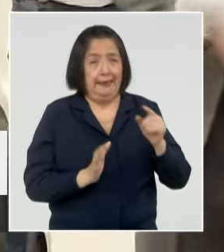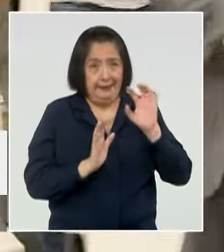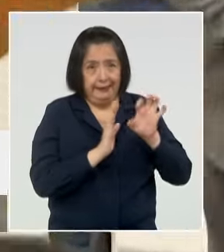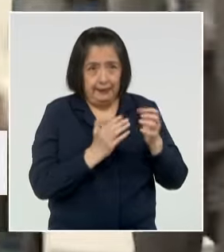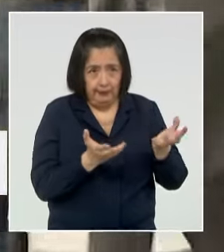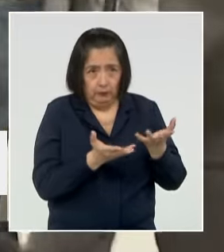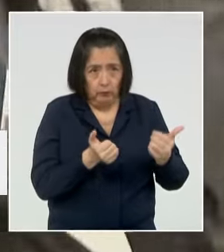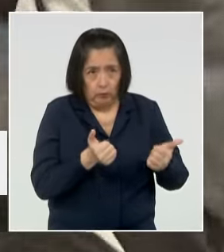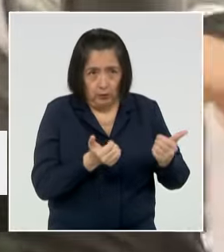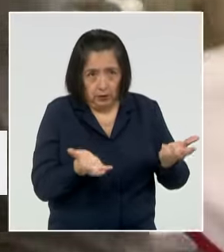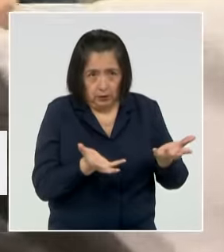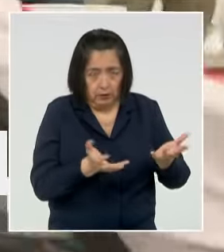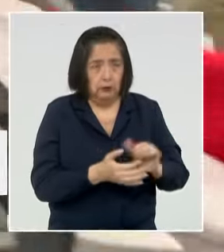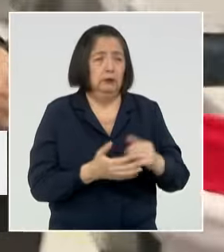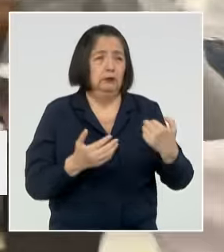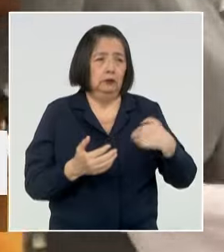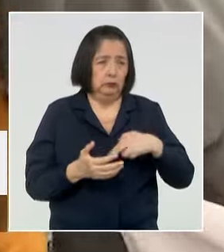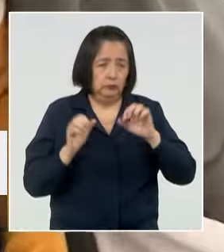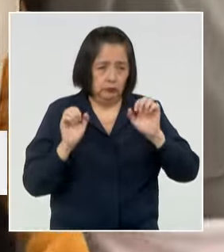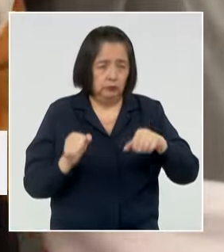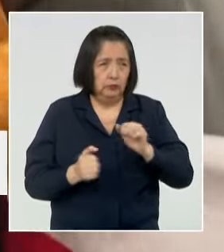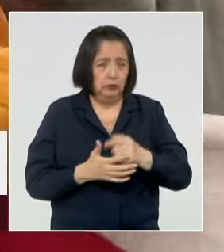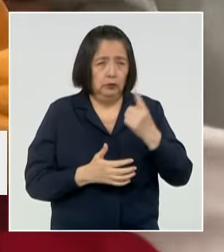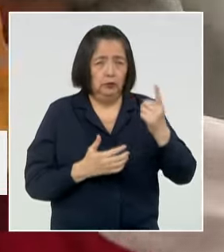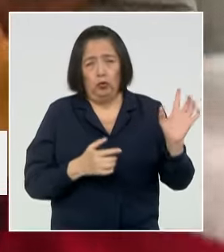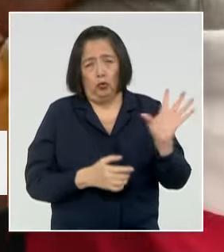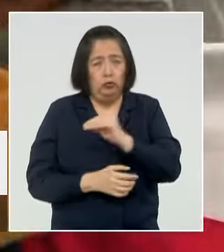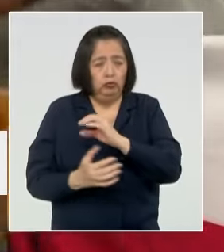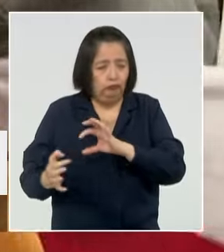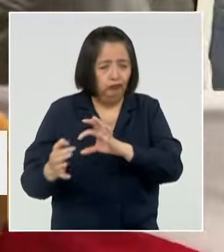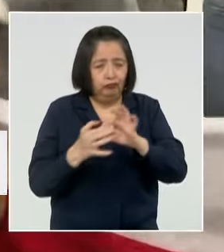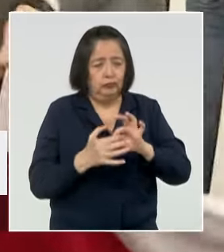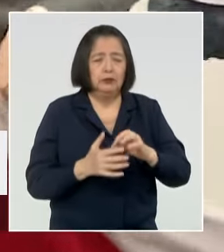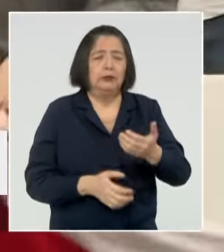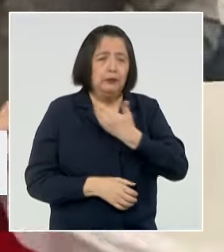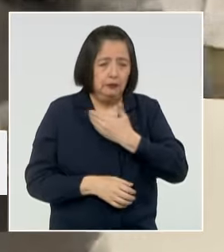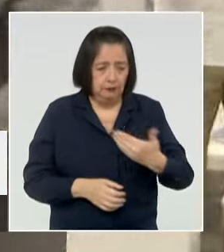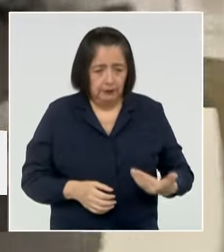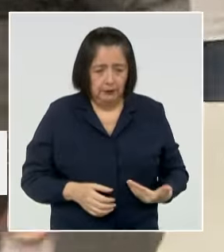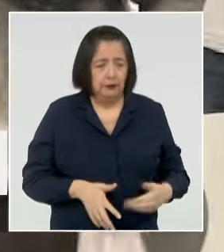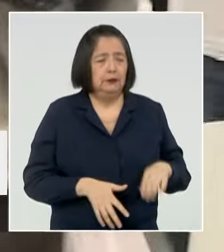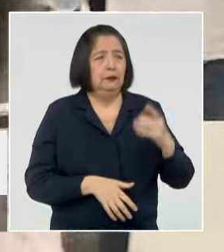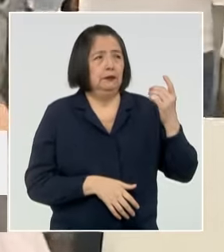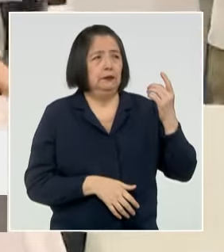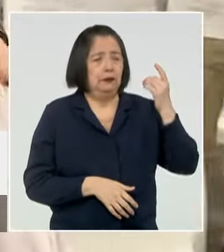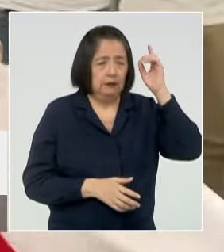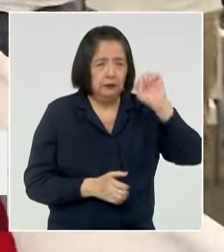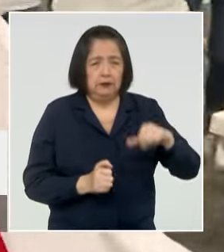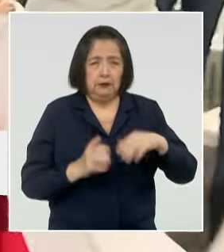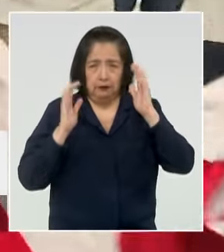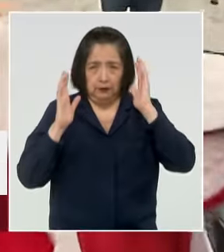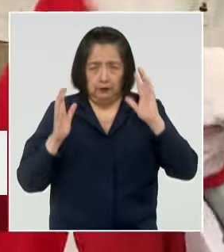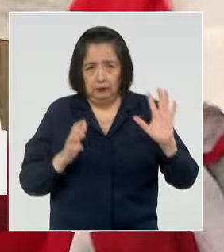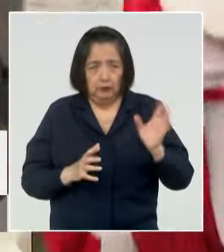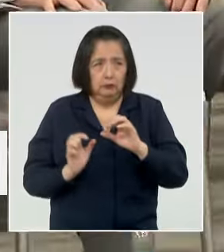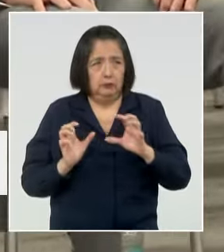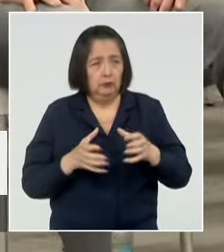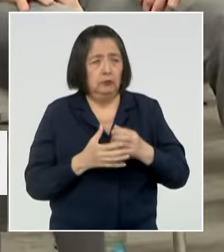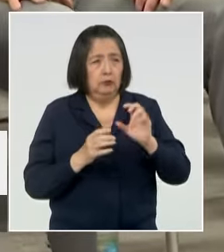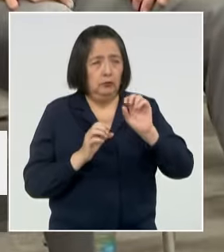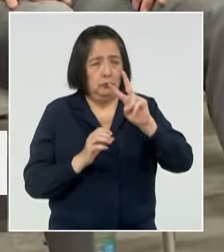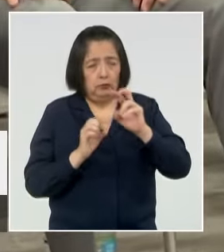que nos hemos puesto una sola camiseta. La presidenta Dina Boluarte atendió a la comisión y a todos nosotros con dos